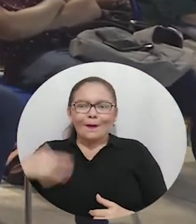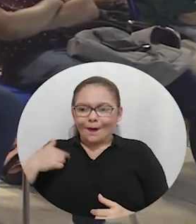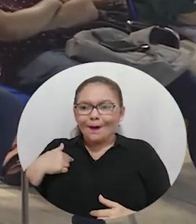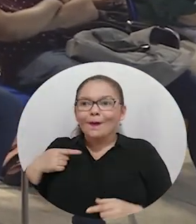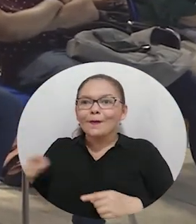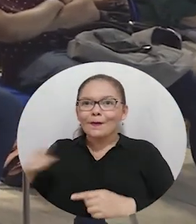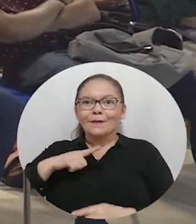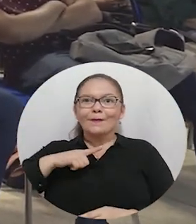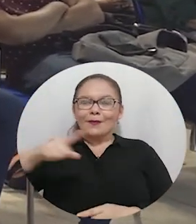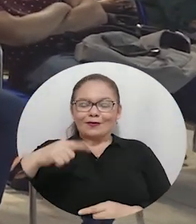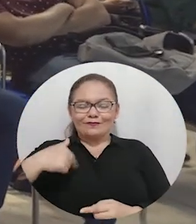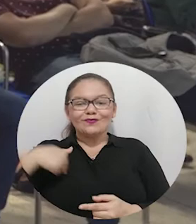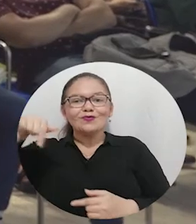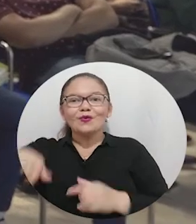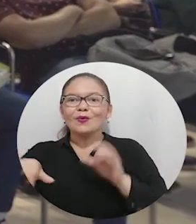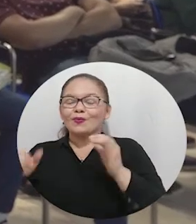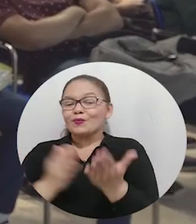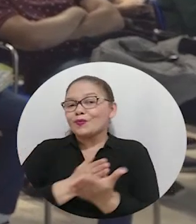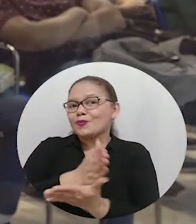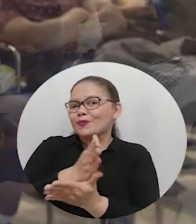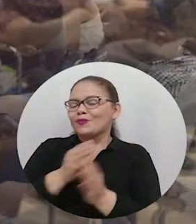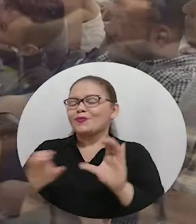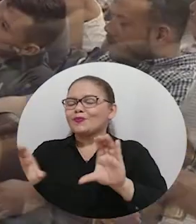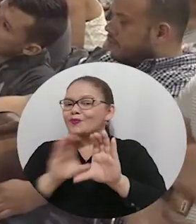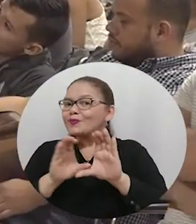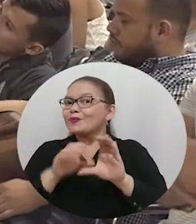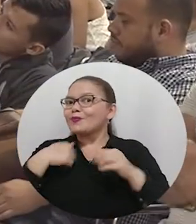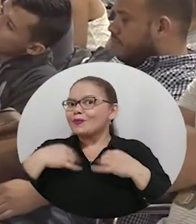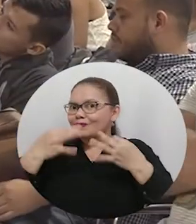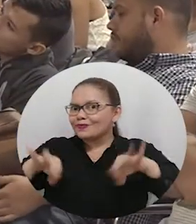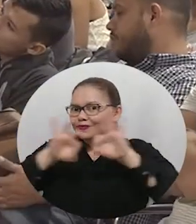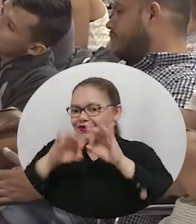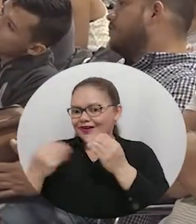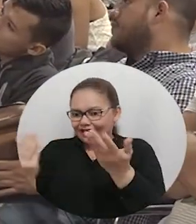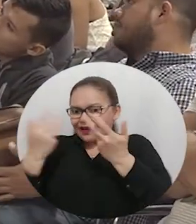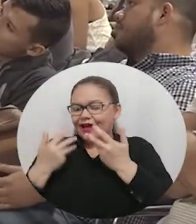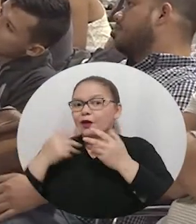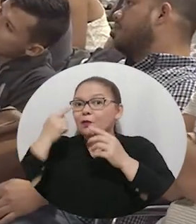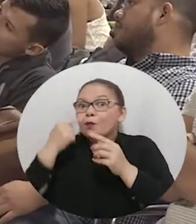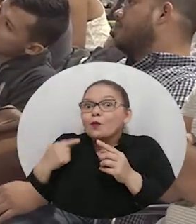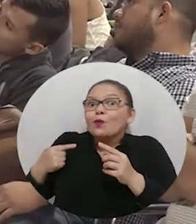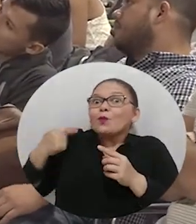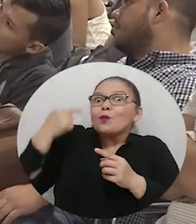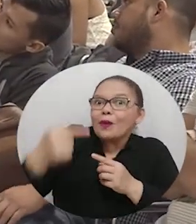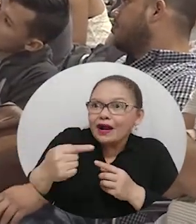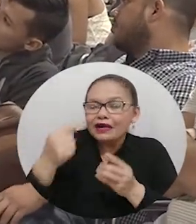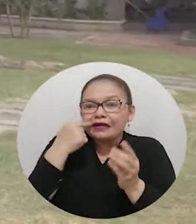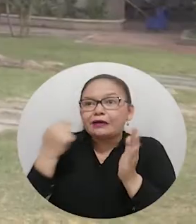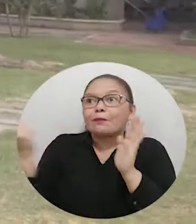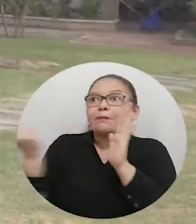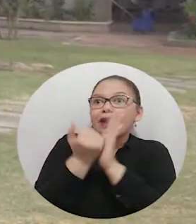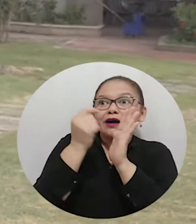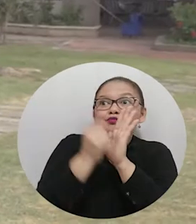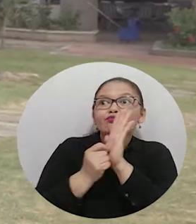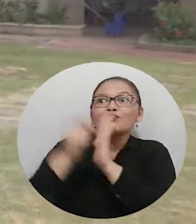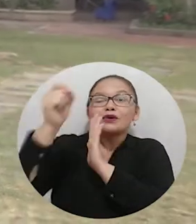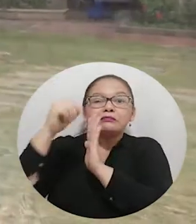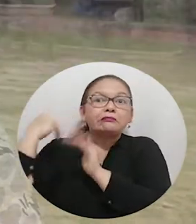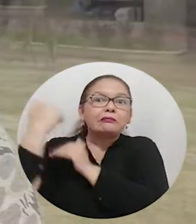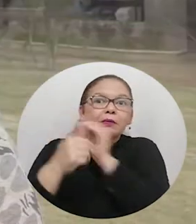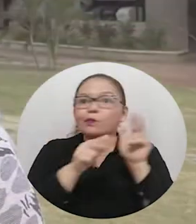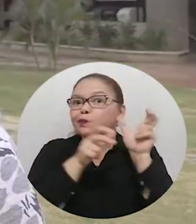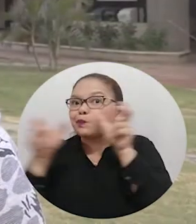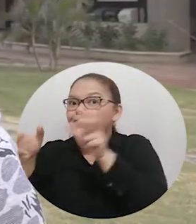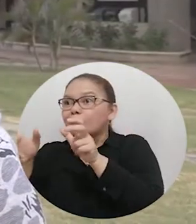liderazgo en el programa, nos ayuda y nos fortalece el proceso de acreditación que está en camino. Unimagdalena se